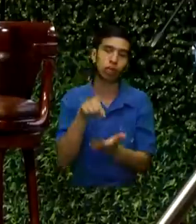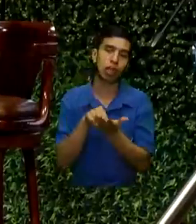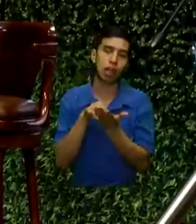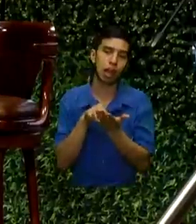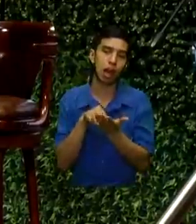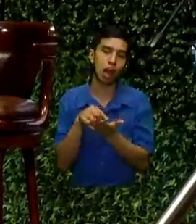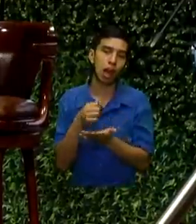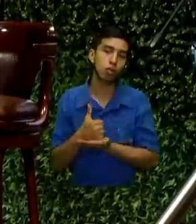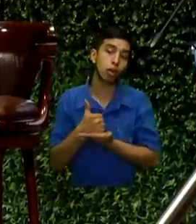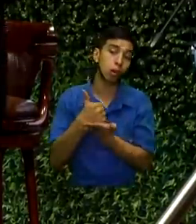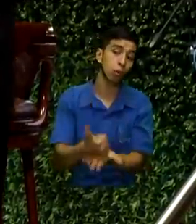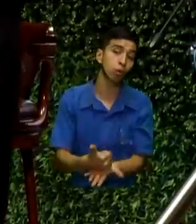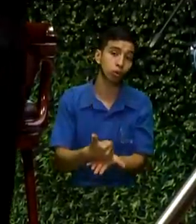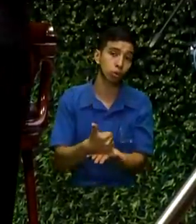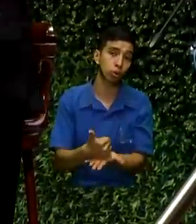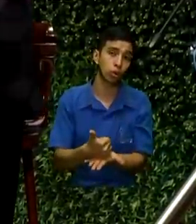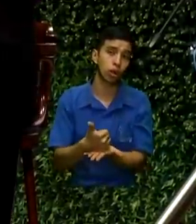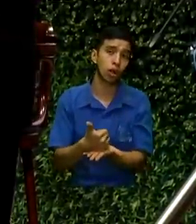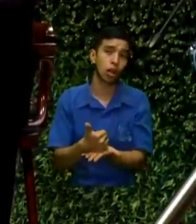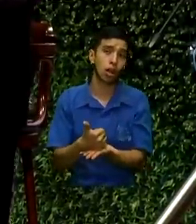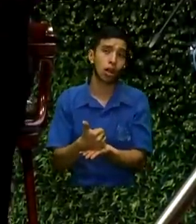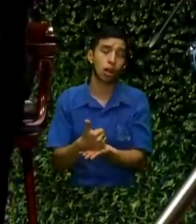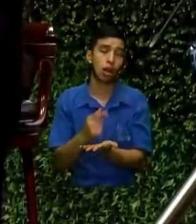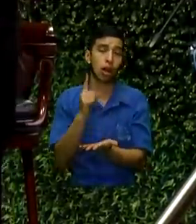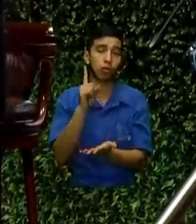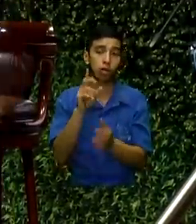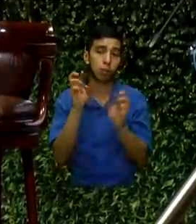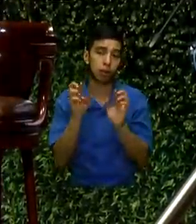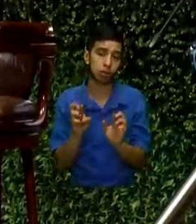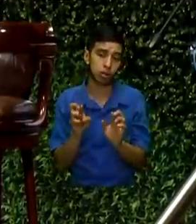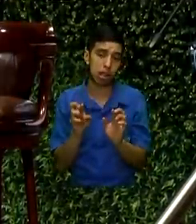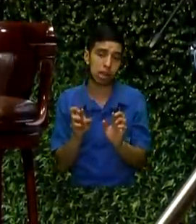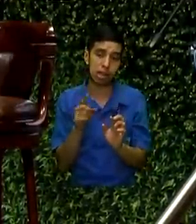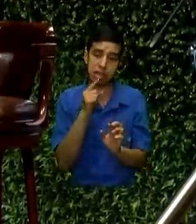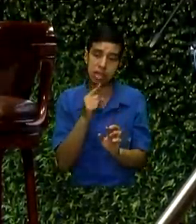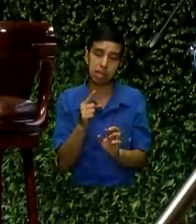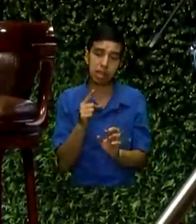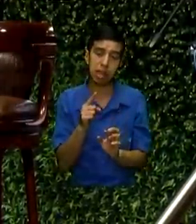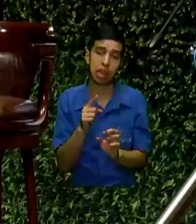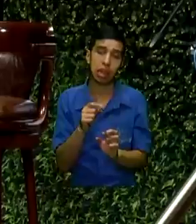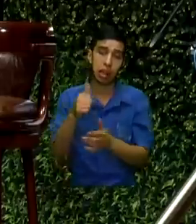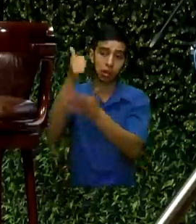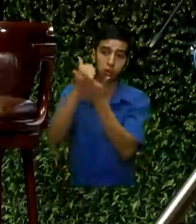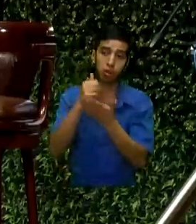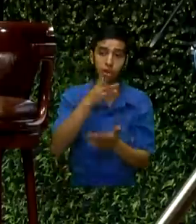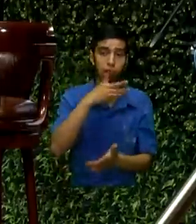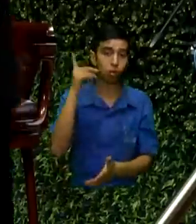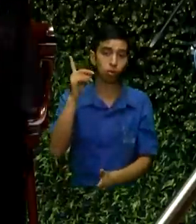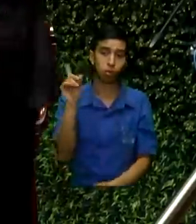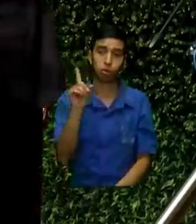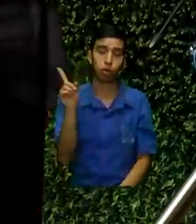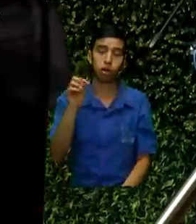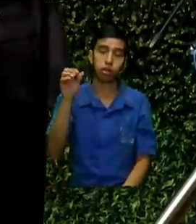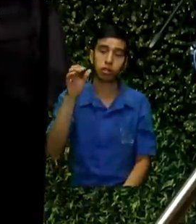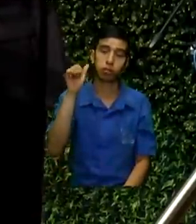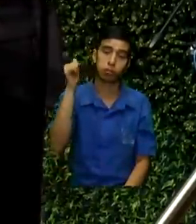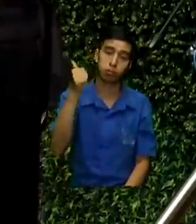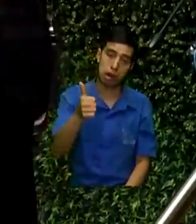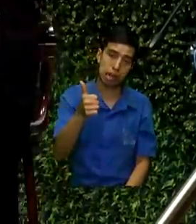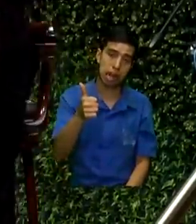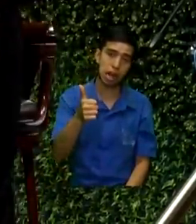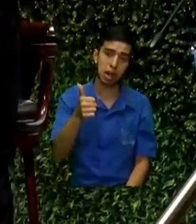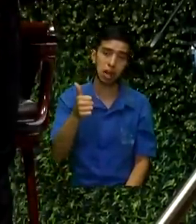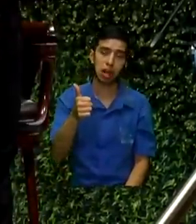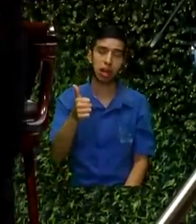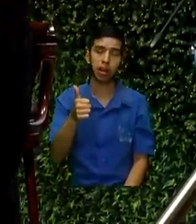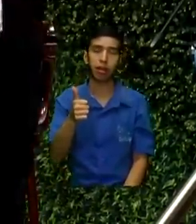No, desde el púlpito no. Los que quieran ir, que vayan. Pero si me miran a mí sentados y él dice que la administración es el diablo y yo estoy ministrando porque